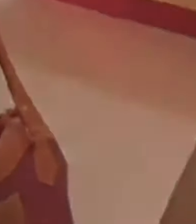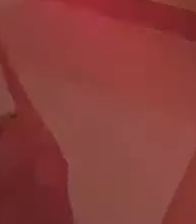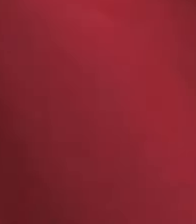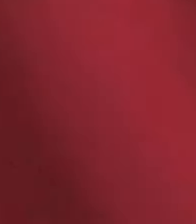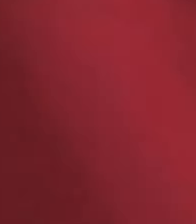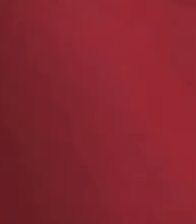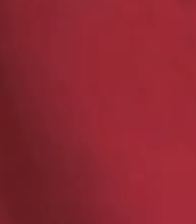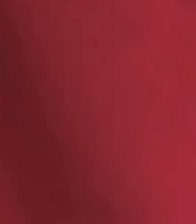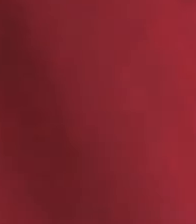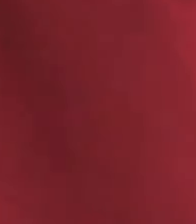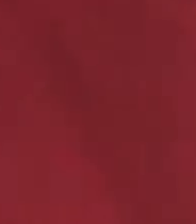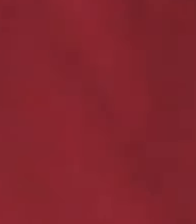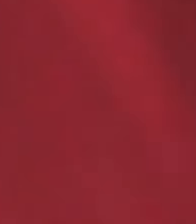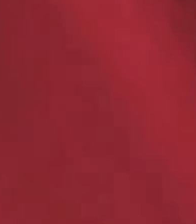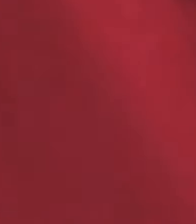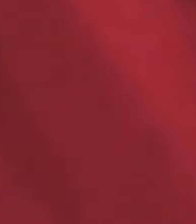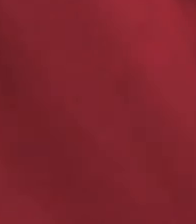Bacachén.